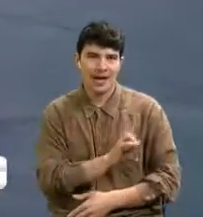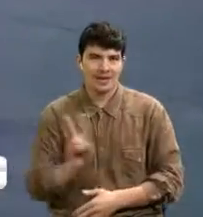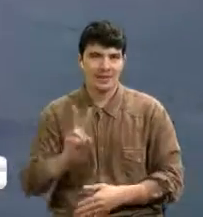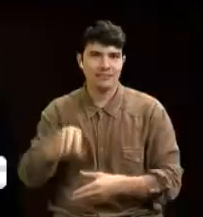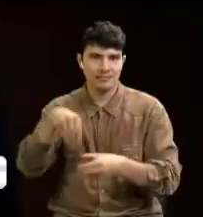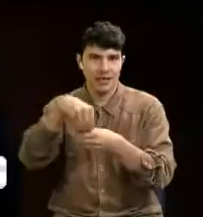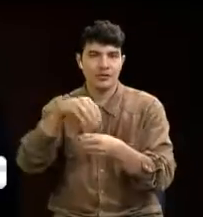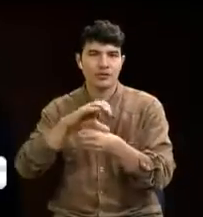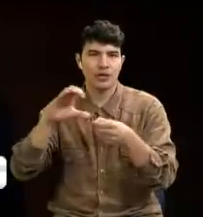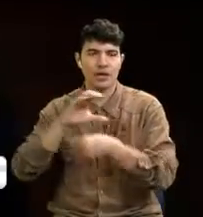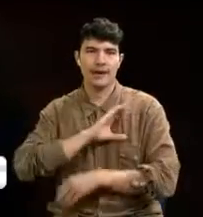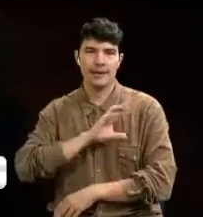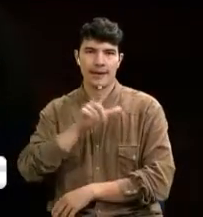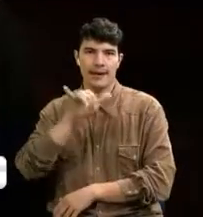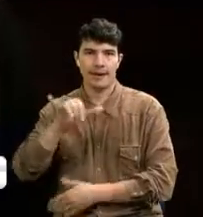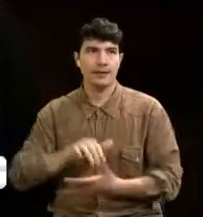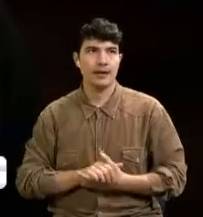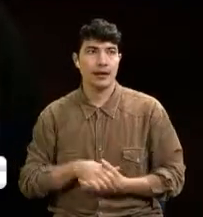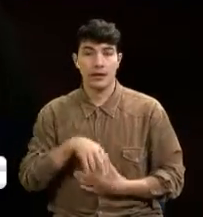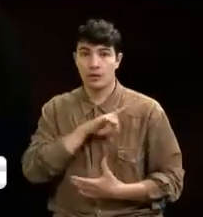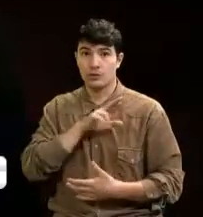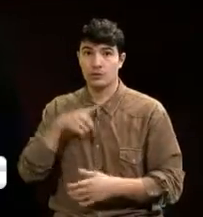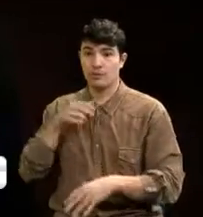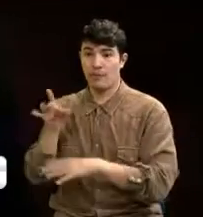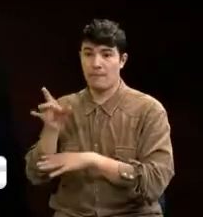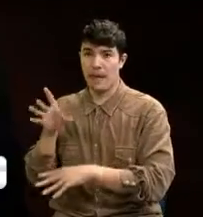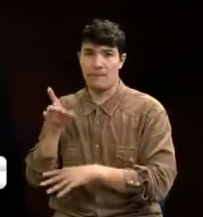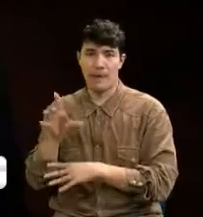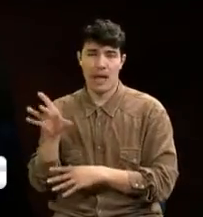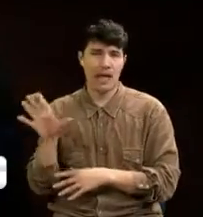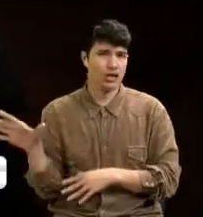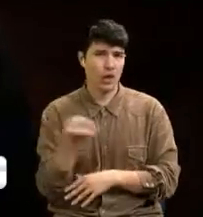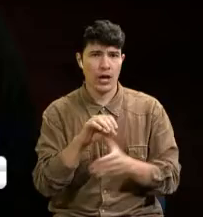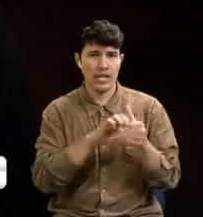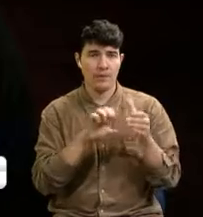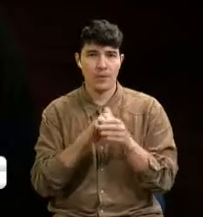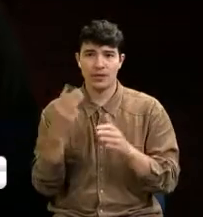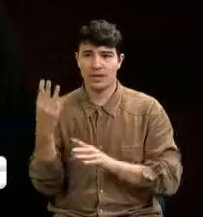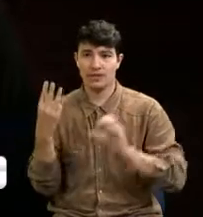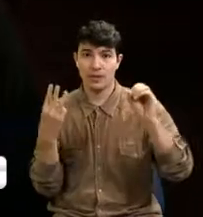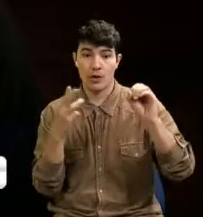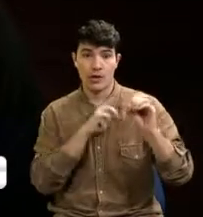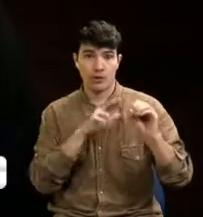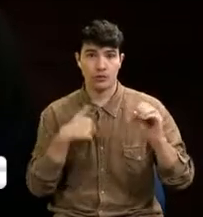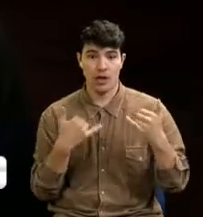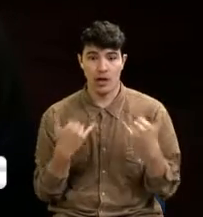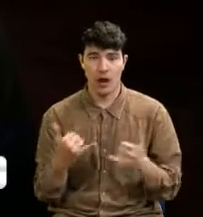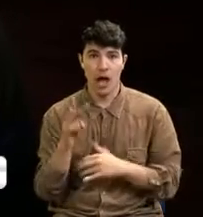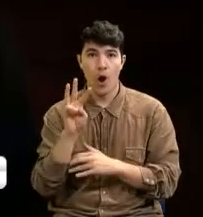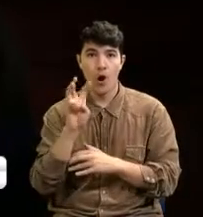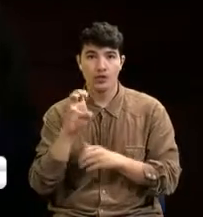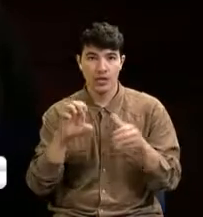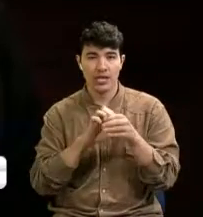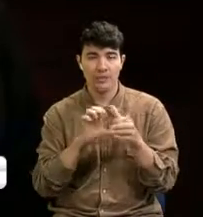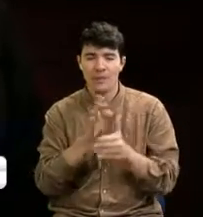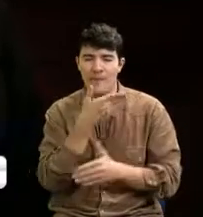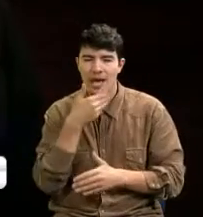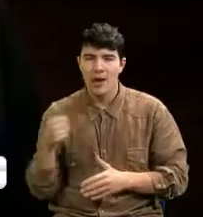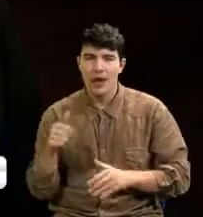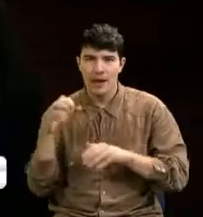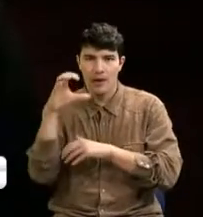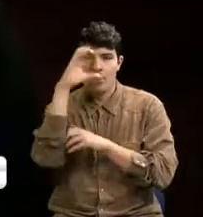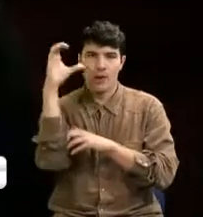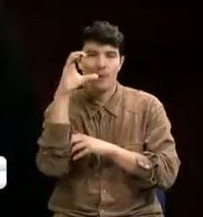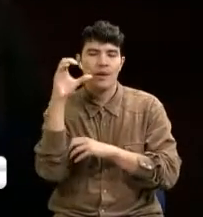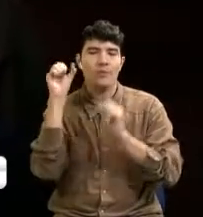Cauca. Le ganamos a todos los equipos 3-0 y ahora estamos entre los mejores 8 del país para la final nacional para clasificar